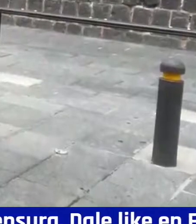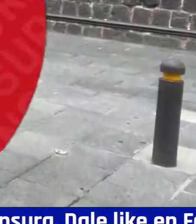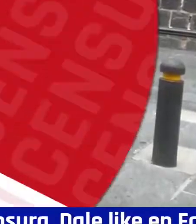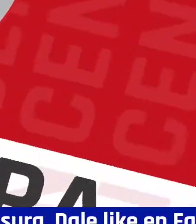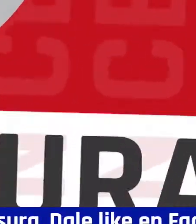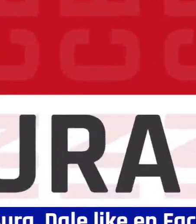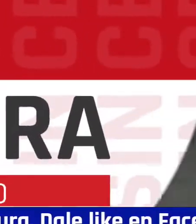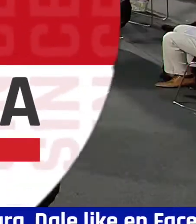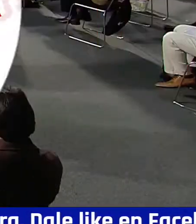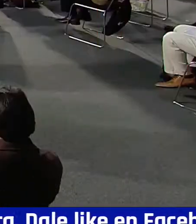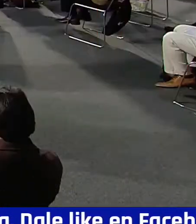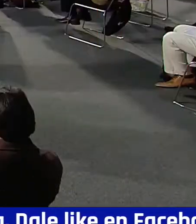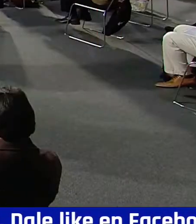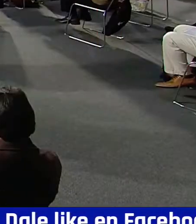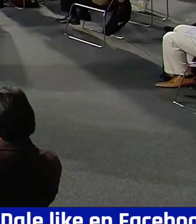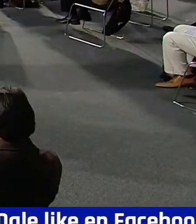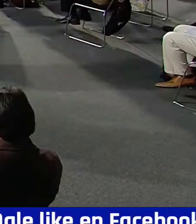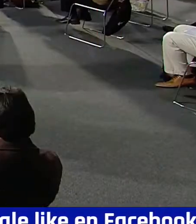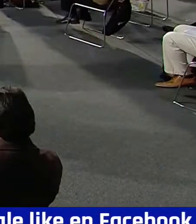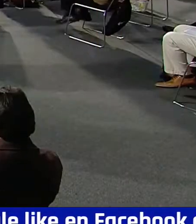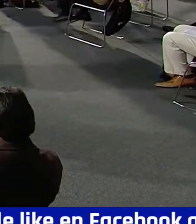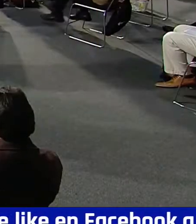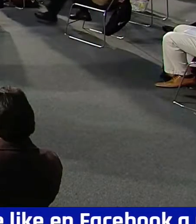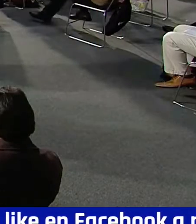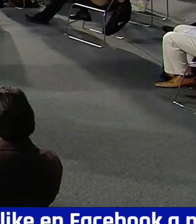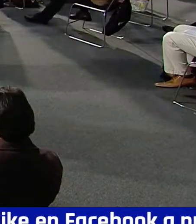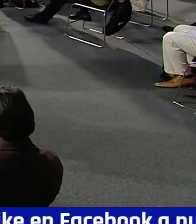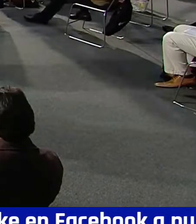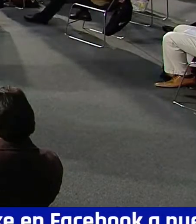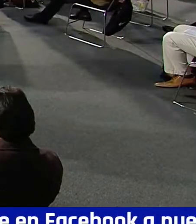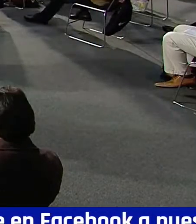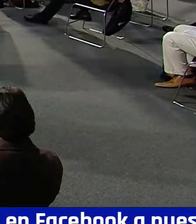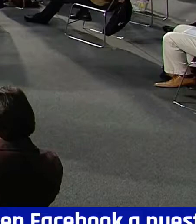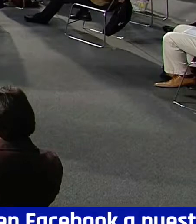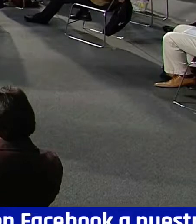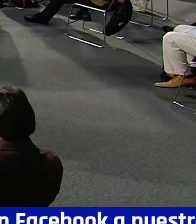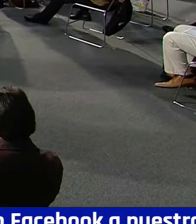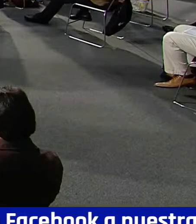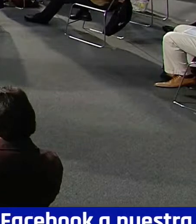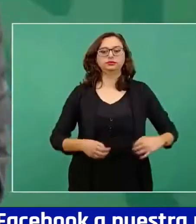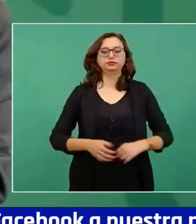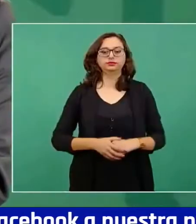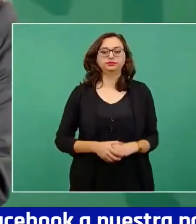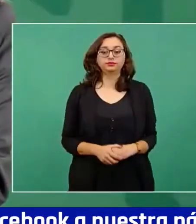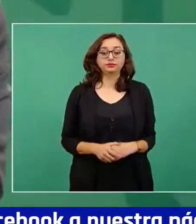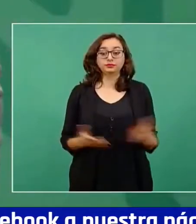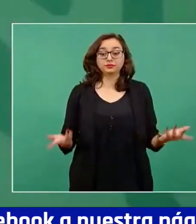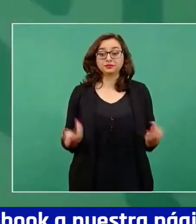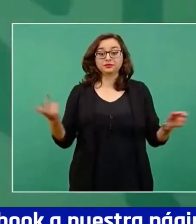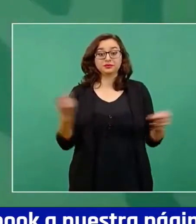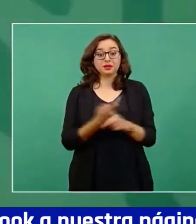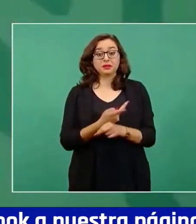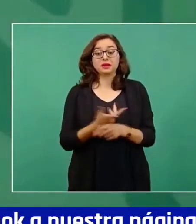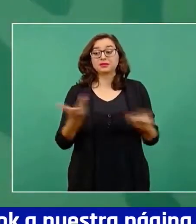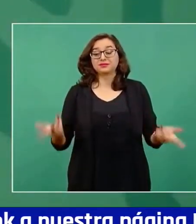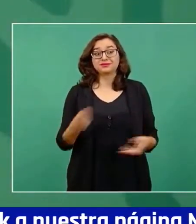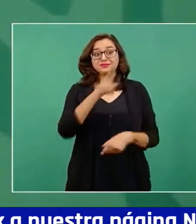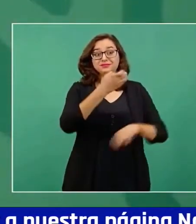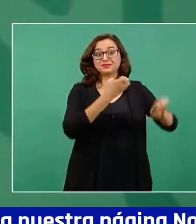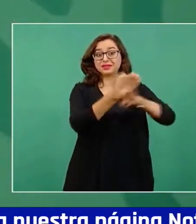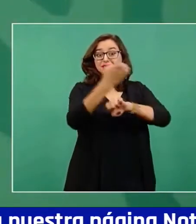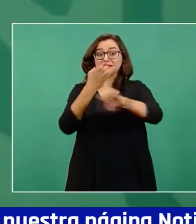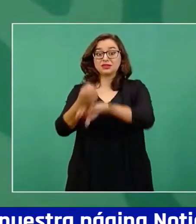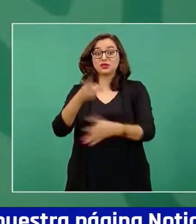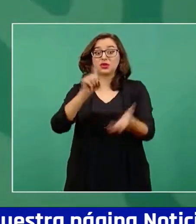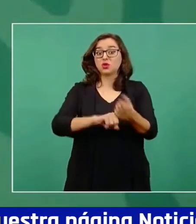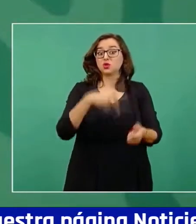escuchar. Bueno, es que tenemos que ser respetuosos de la soberanía de los estados, aun cuando